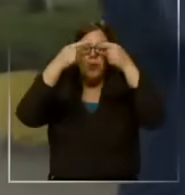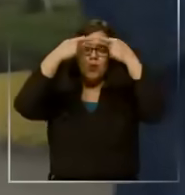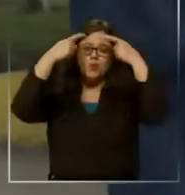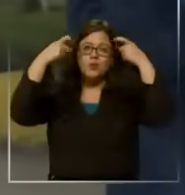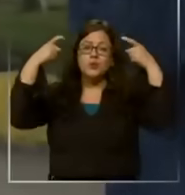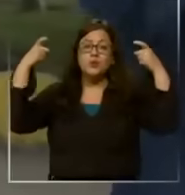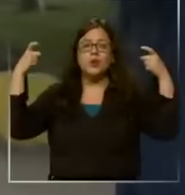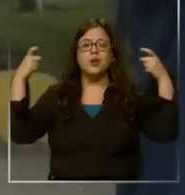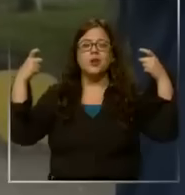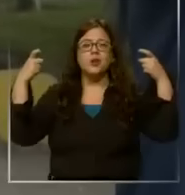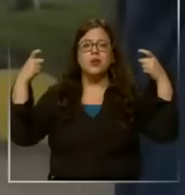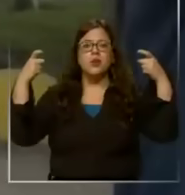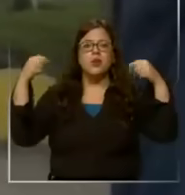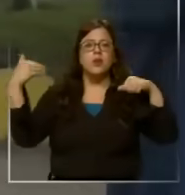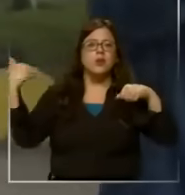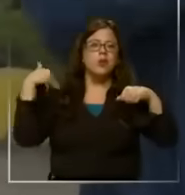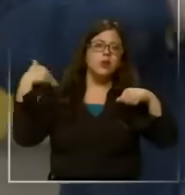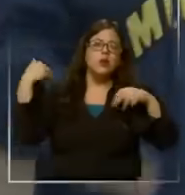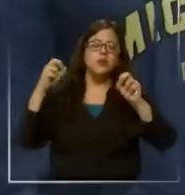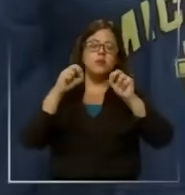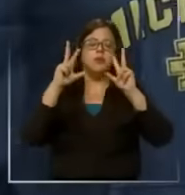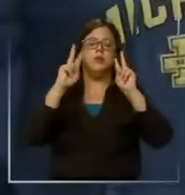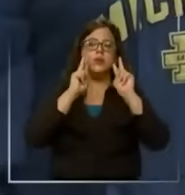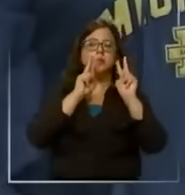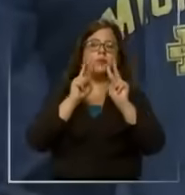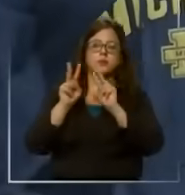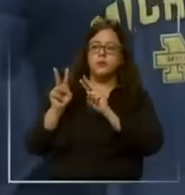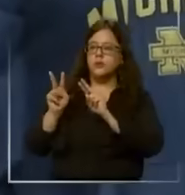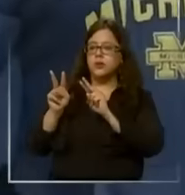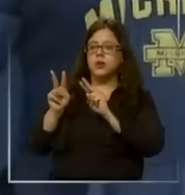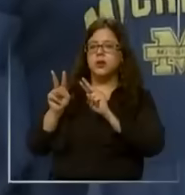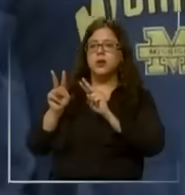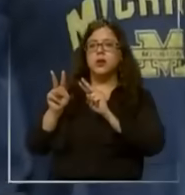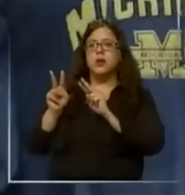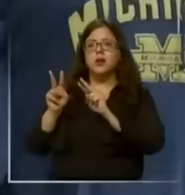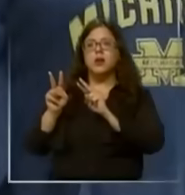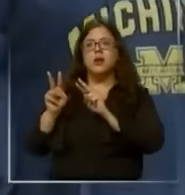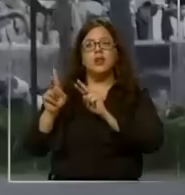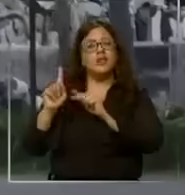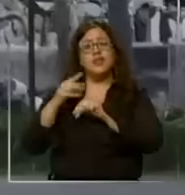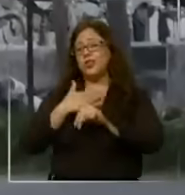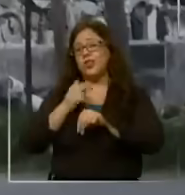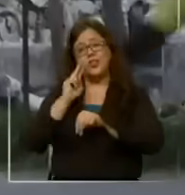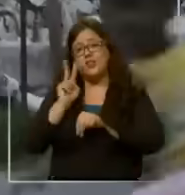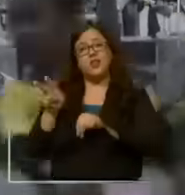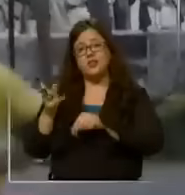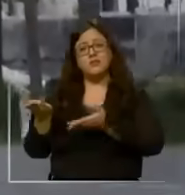de repente te despiertan y abrís bien los ojos y miráis para el lado y veis lo que no queréis ver.